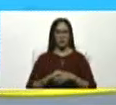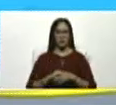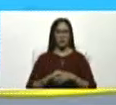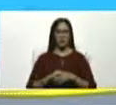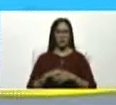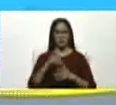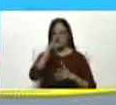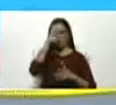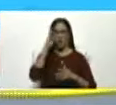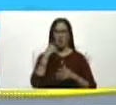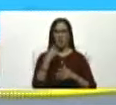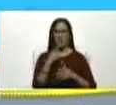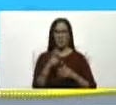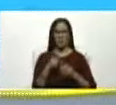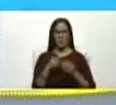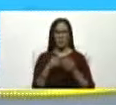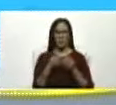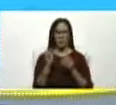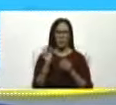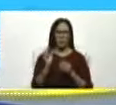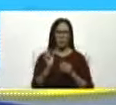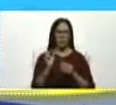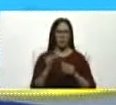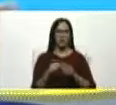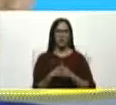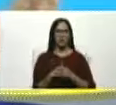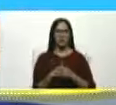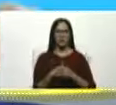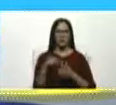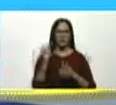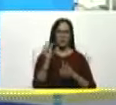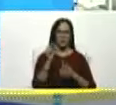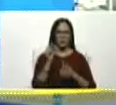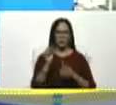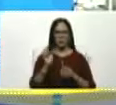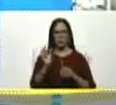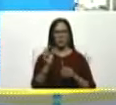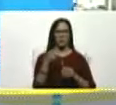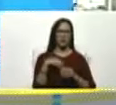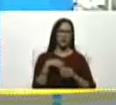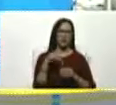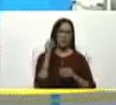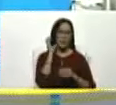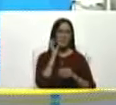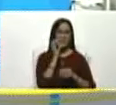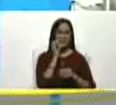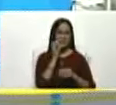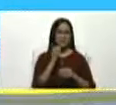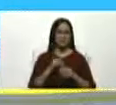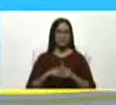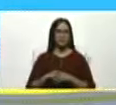Diosdado le dice Chatarrita, pero pega para los dos. Chatarrita, Perolito, Perolito, Chatarrita, Capriles.